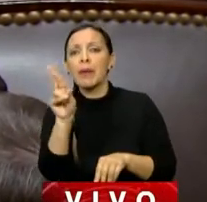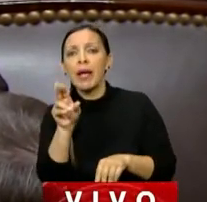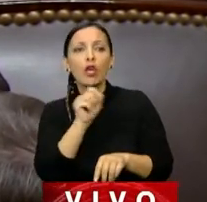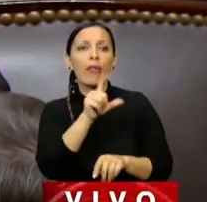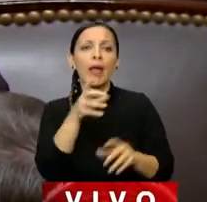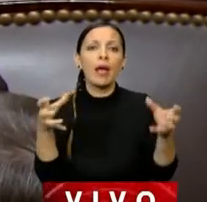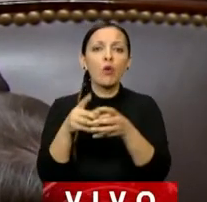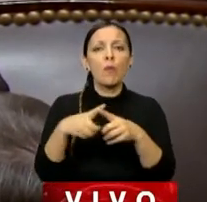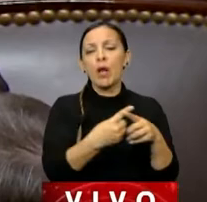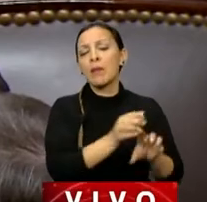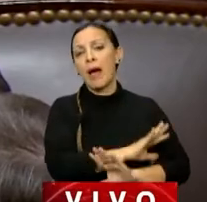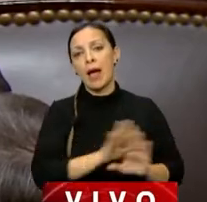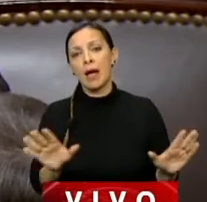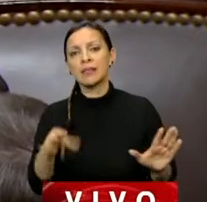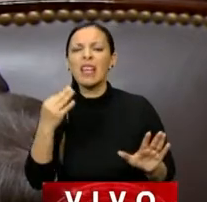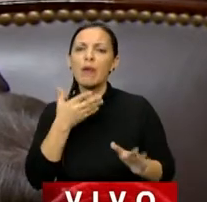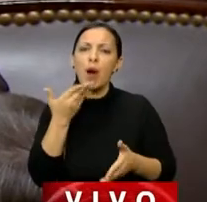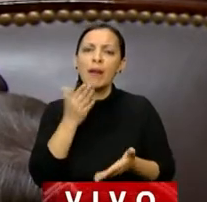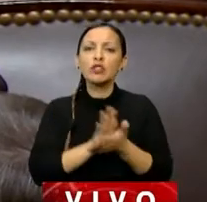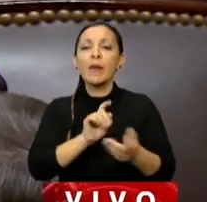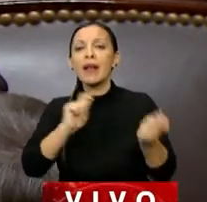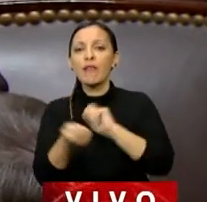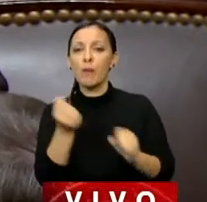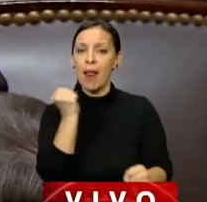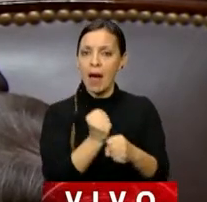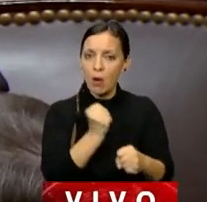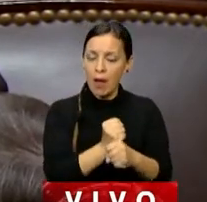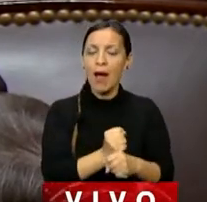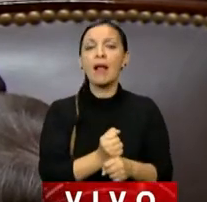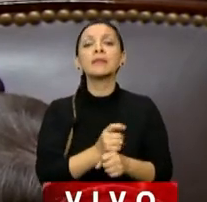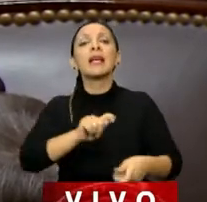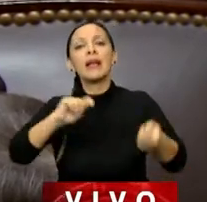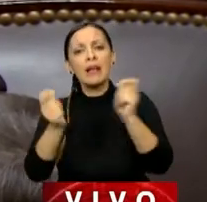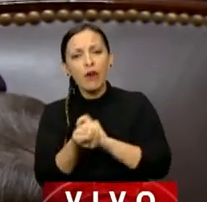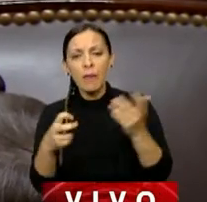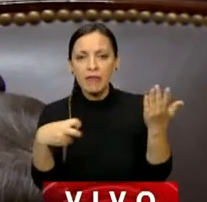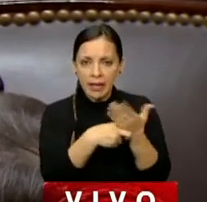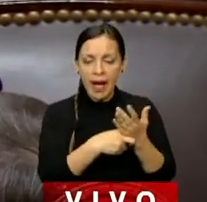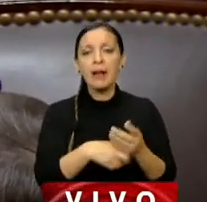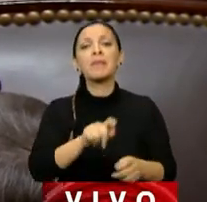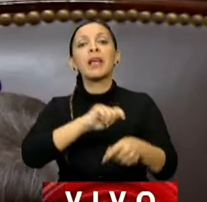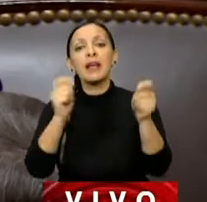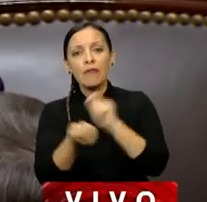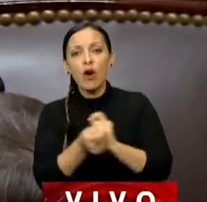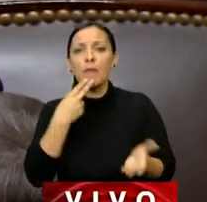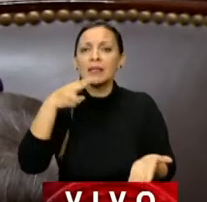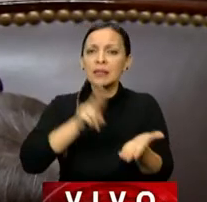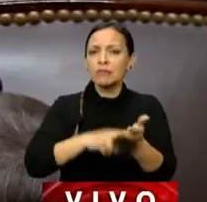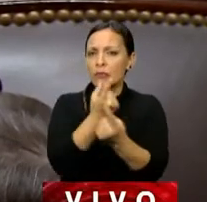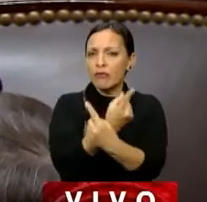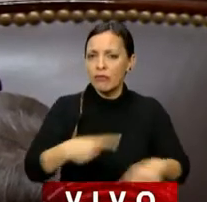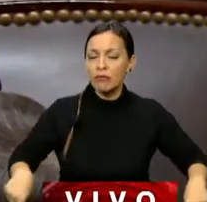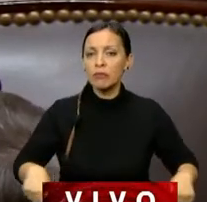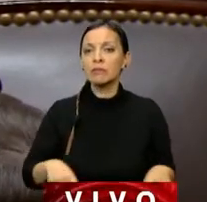política. Tenemos que empezar a hablar de una reforma laboral, de una reforma fiscal, de una reforma tributaria. Toda